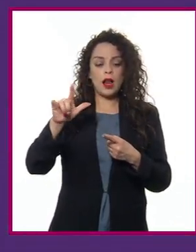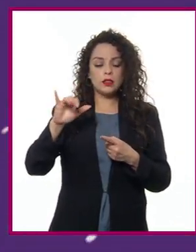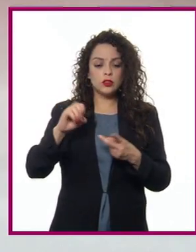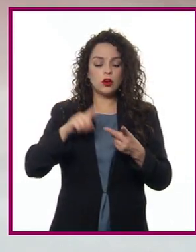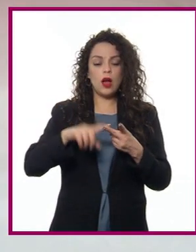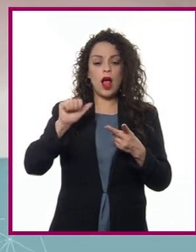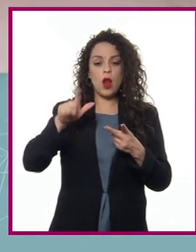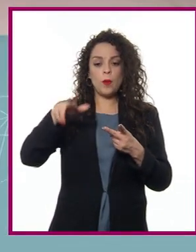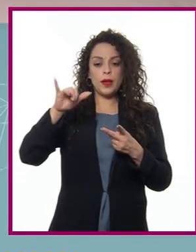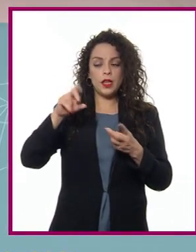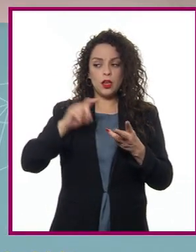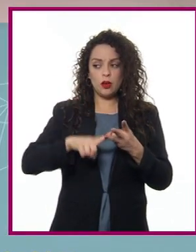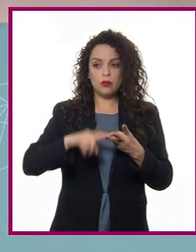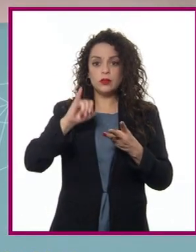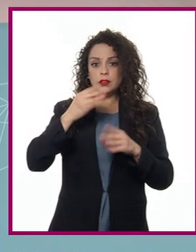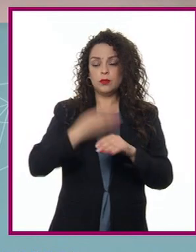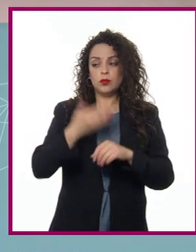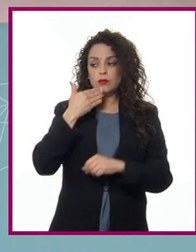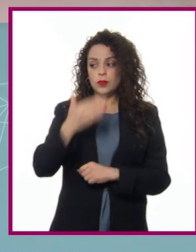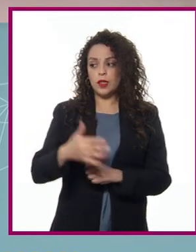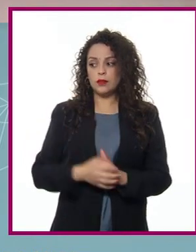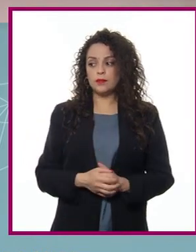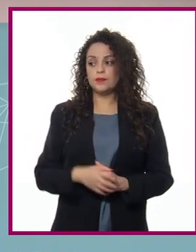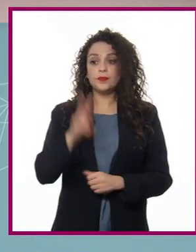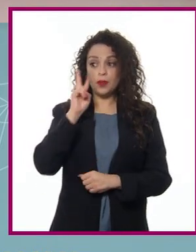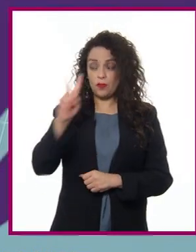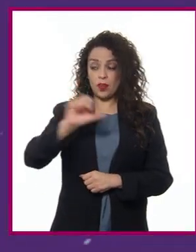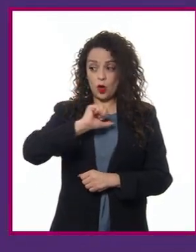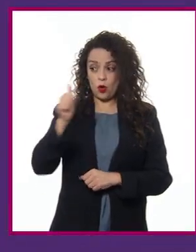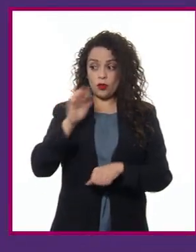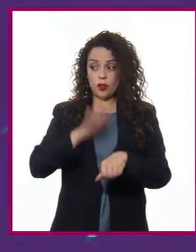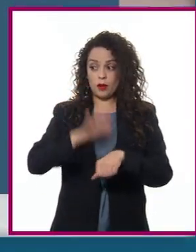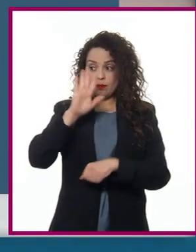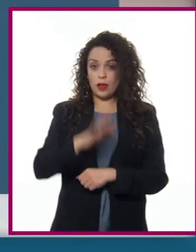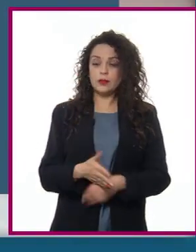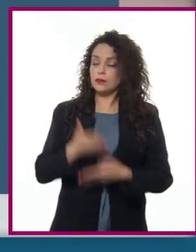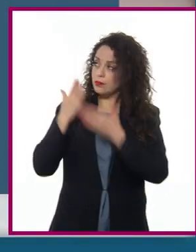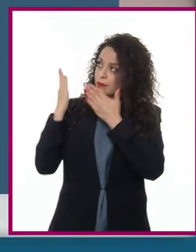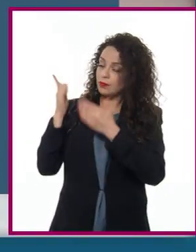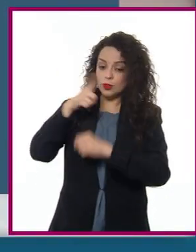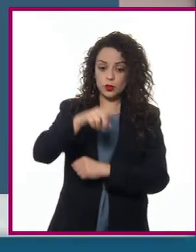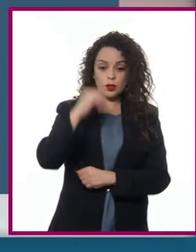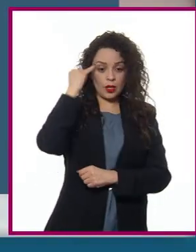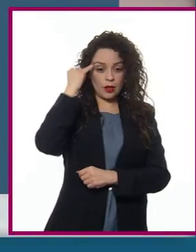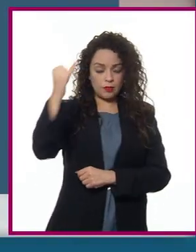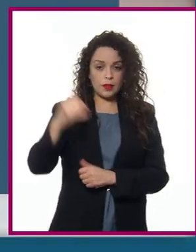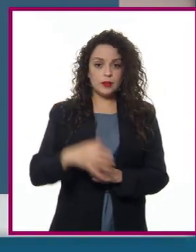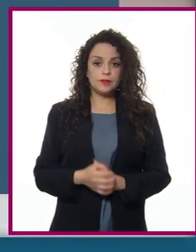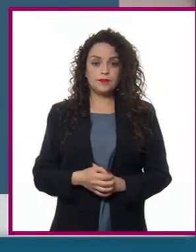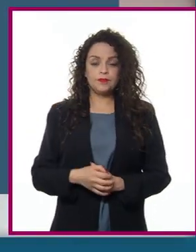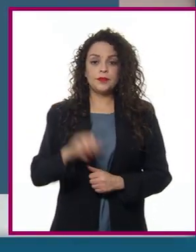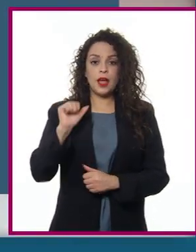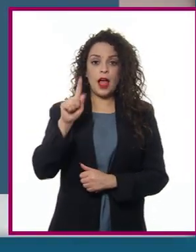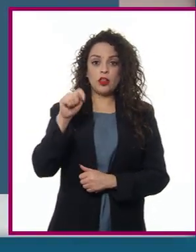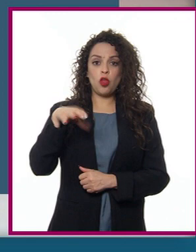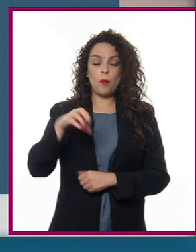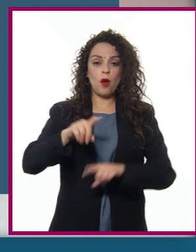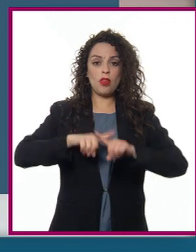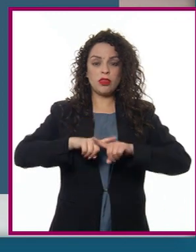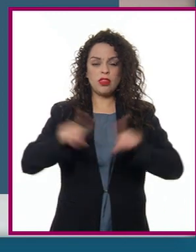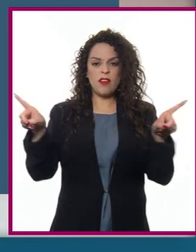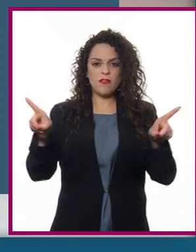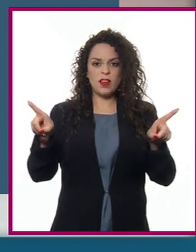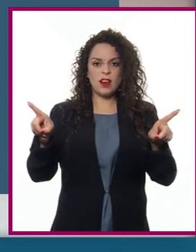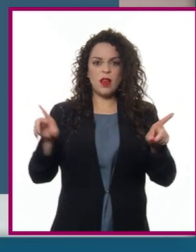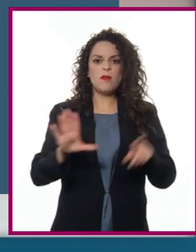profesor. ¿Le parece si vemos otra propiedad periódica? Imagínense el enlace entre átomos diferentes como